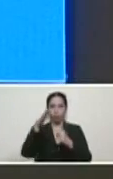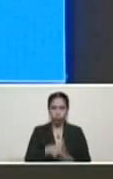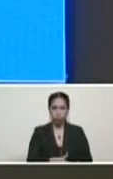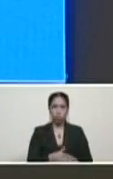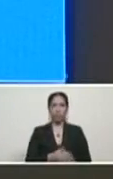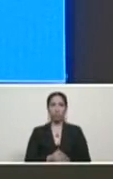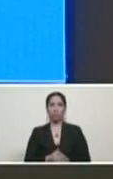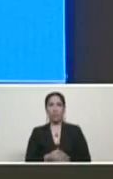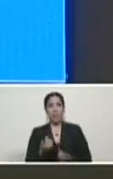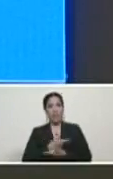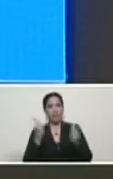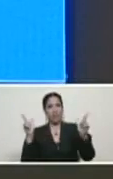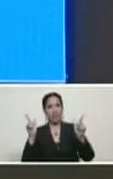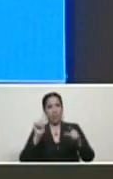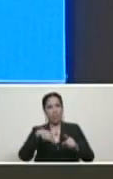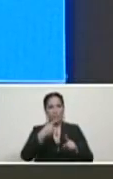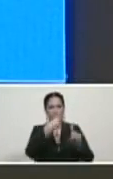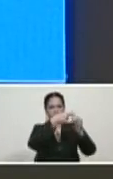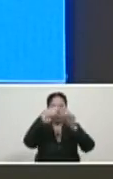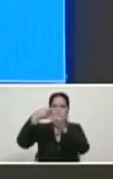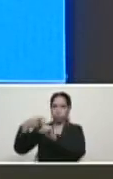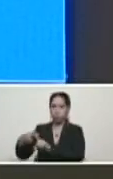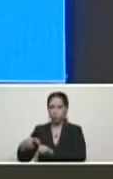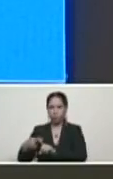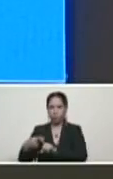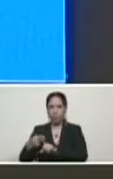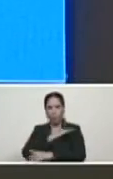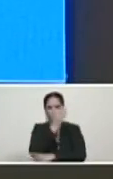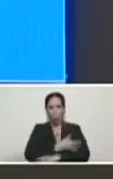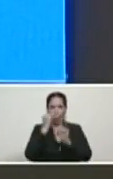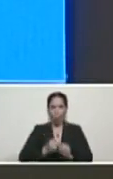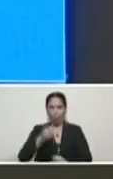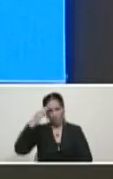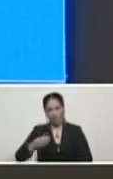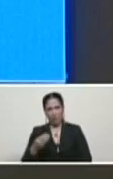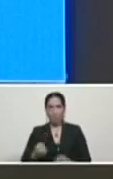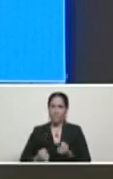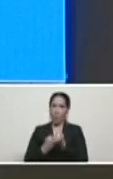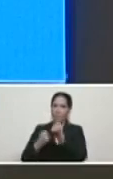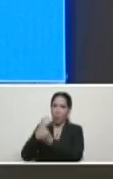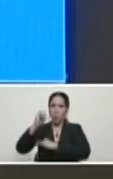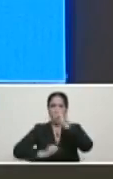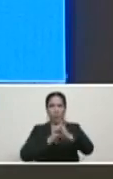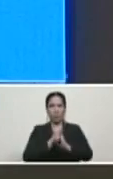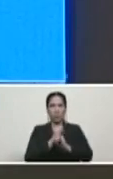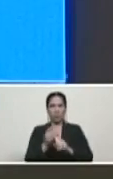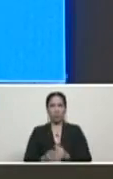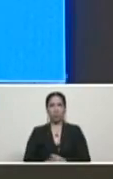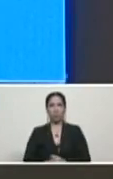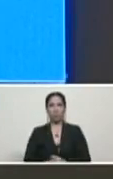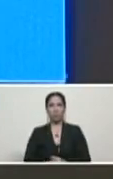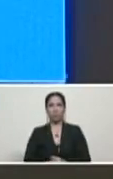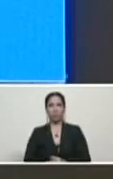el libertador logra sumar las fuerzas militares con apoyo internacional de Haití.